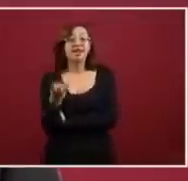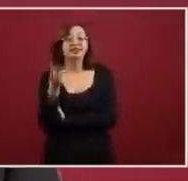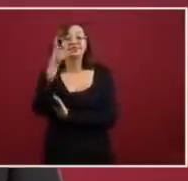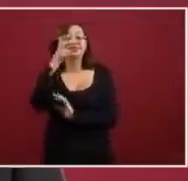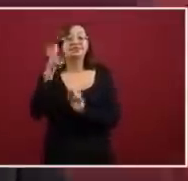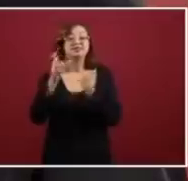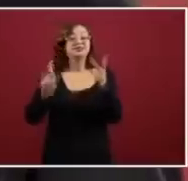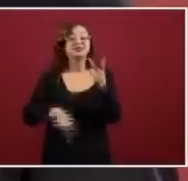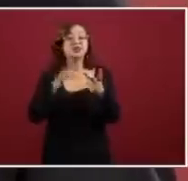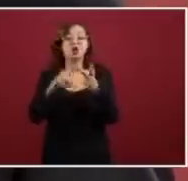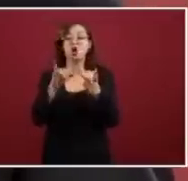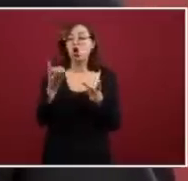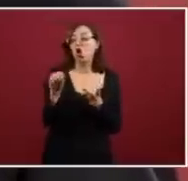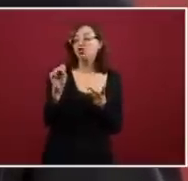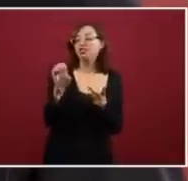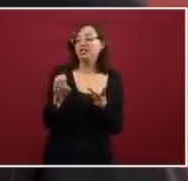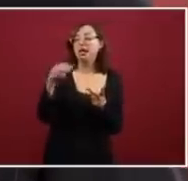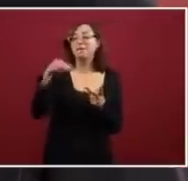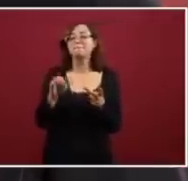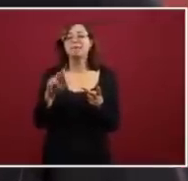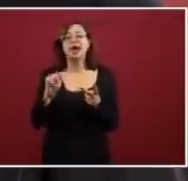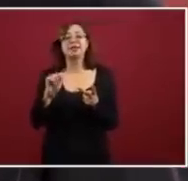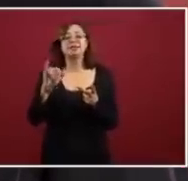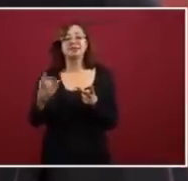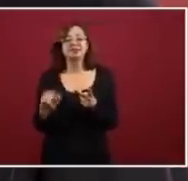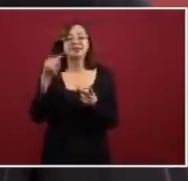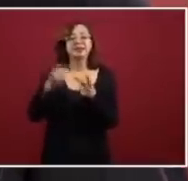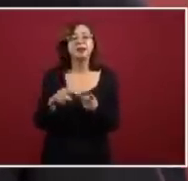y José Martí, en